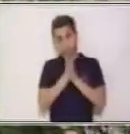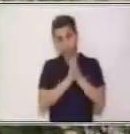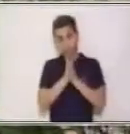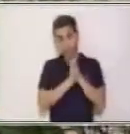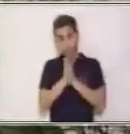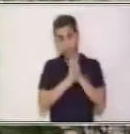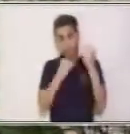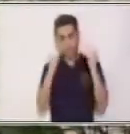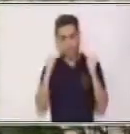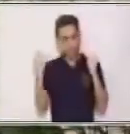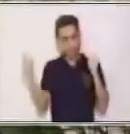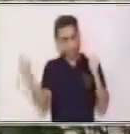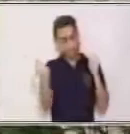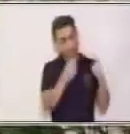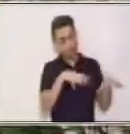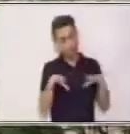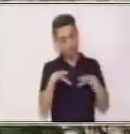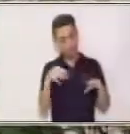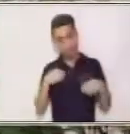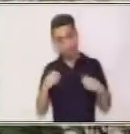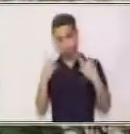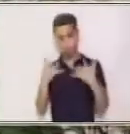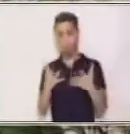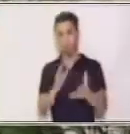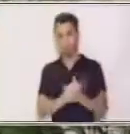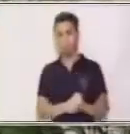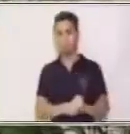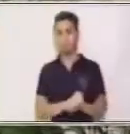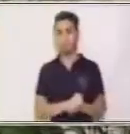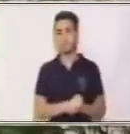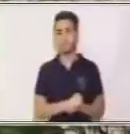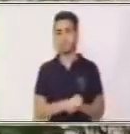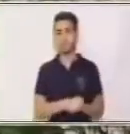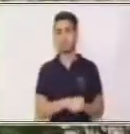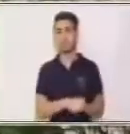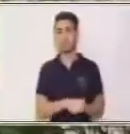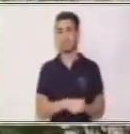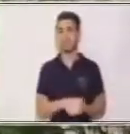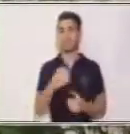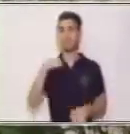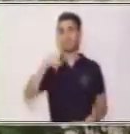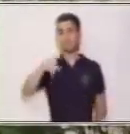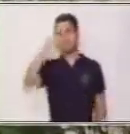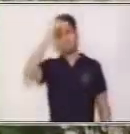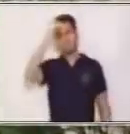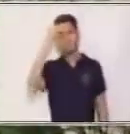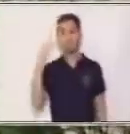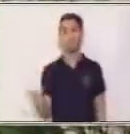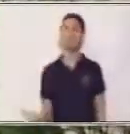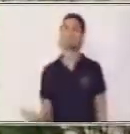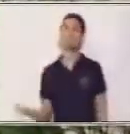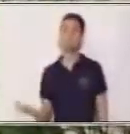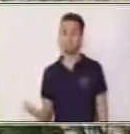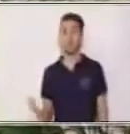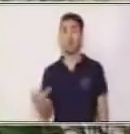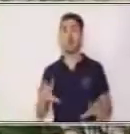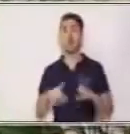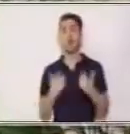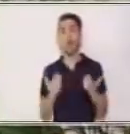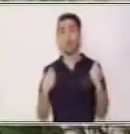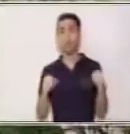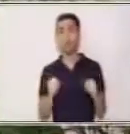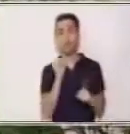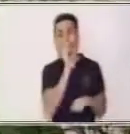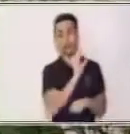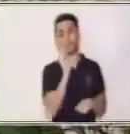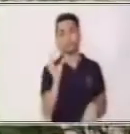realizado todas las actividades que te hemos dado a conocer. Hoy aprendimos cómo trabajar el binomio cuadrado